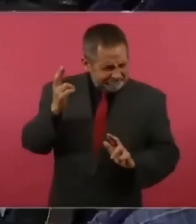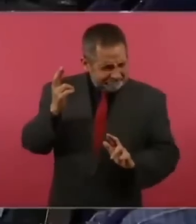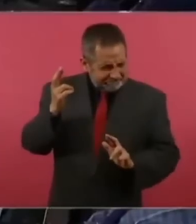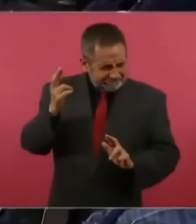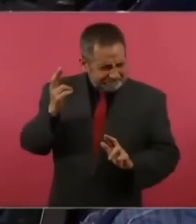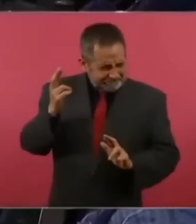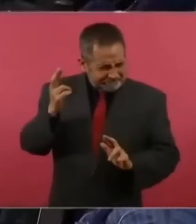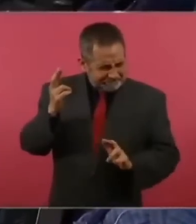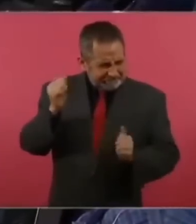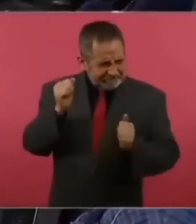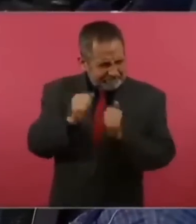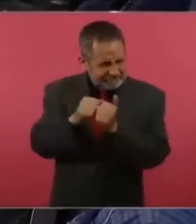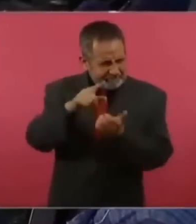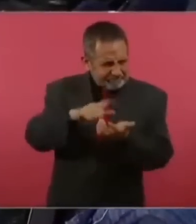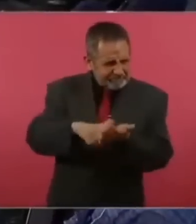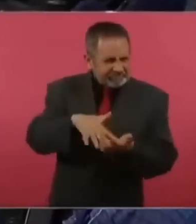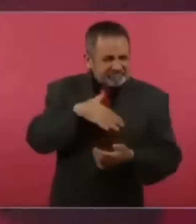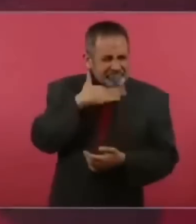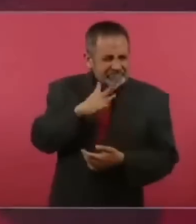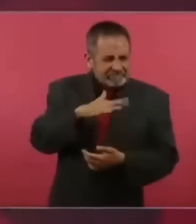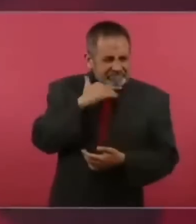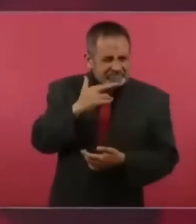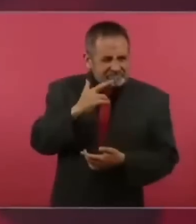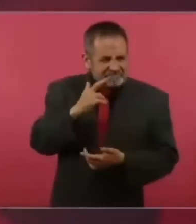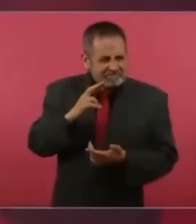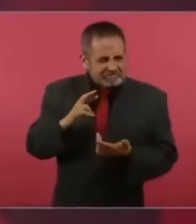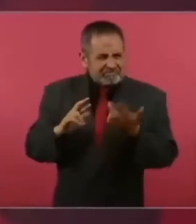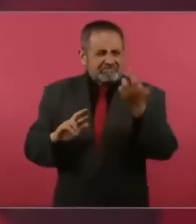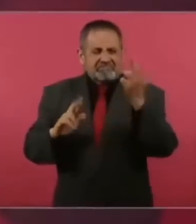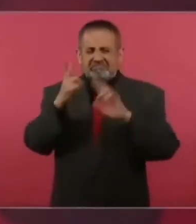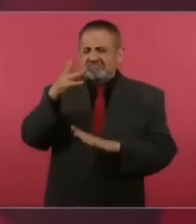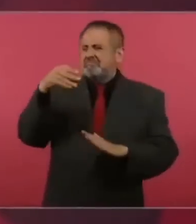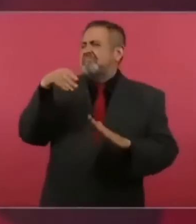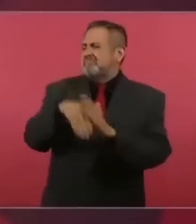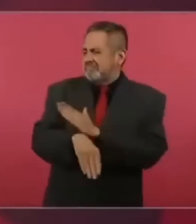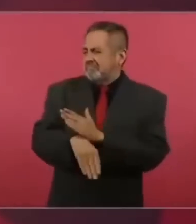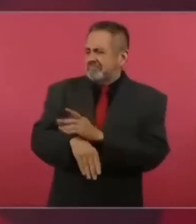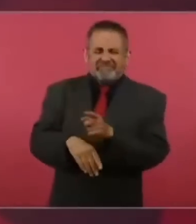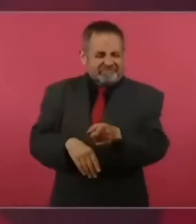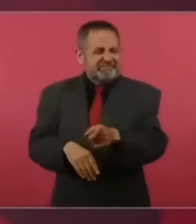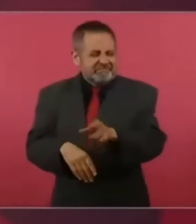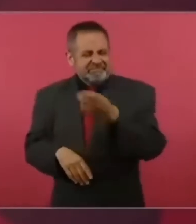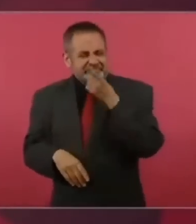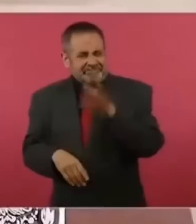que tranza, revolución que fracasa.